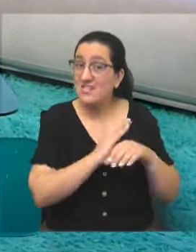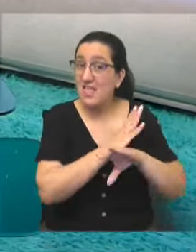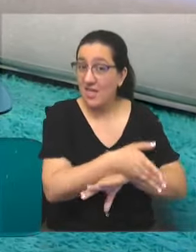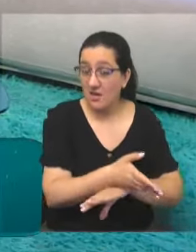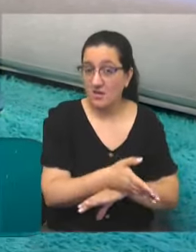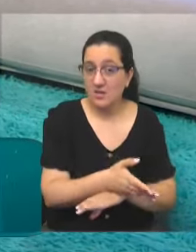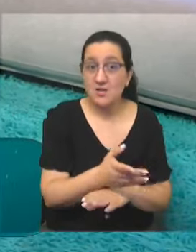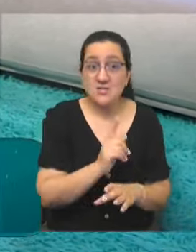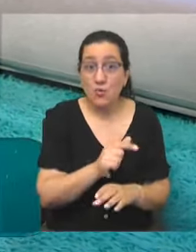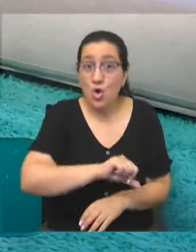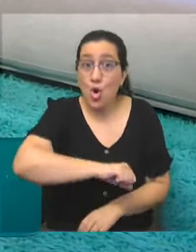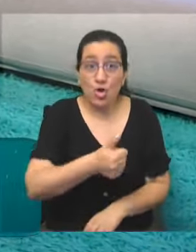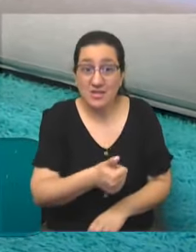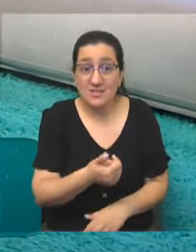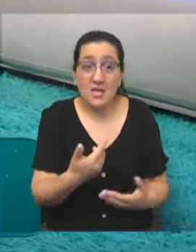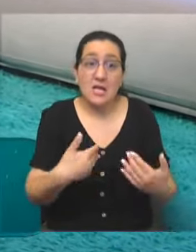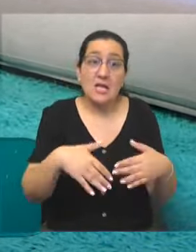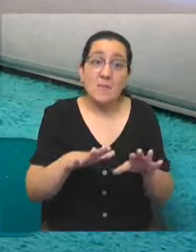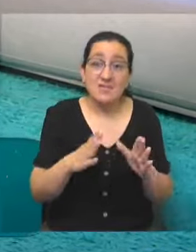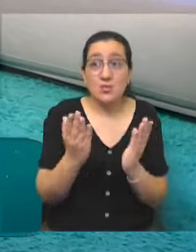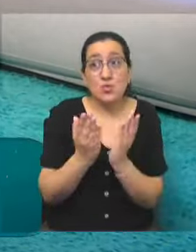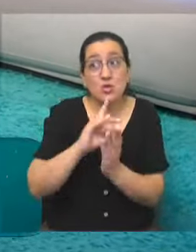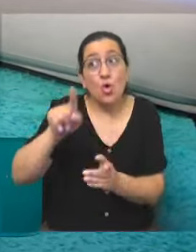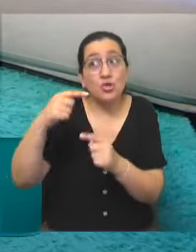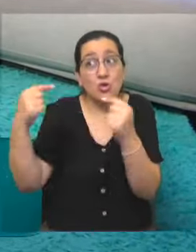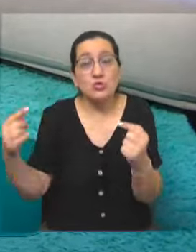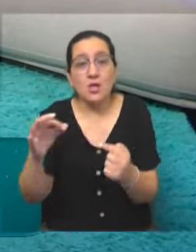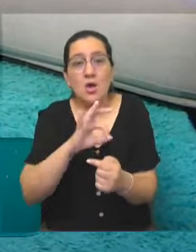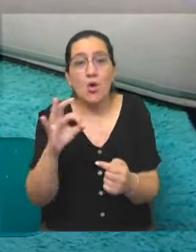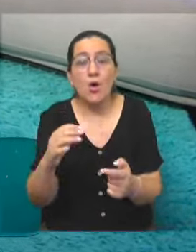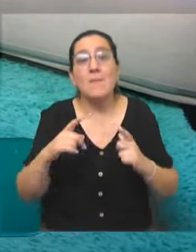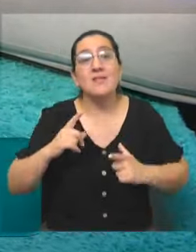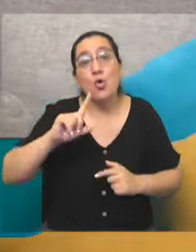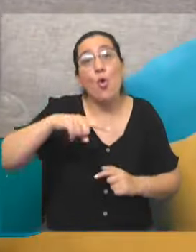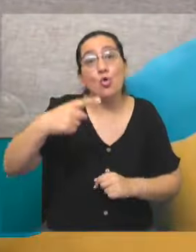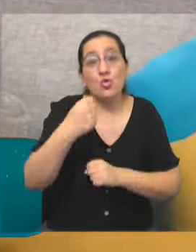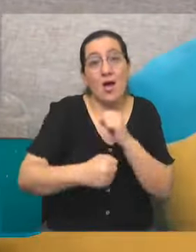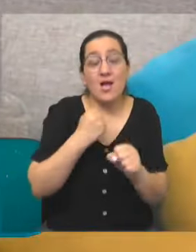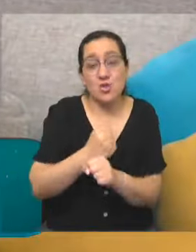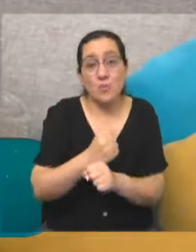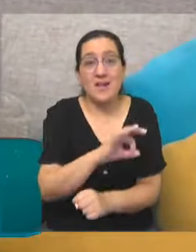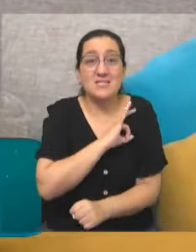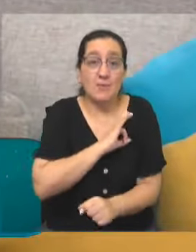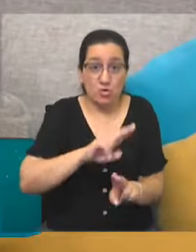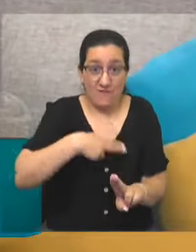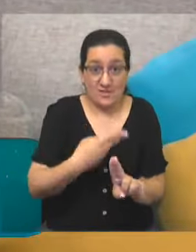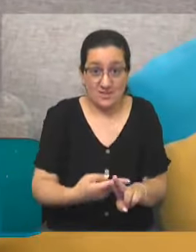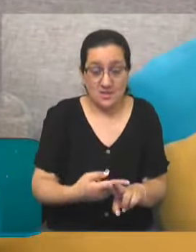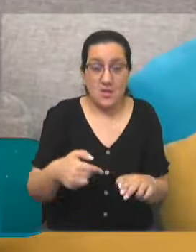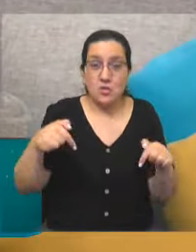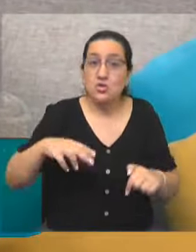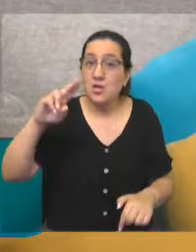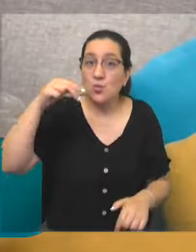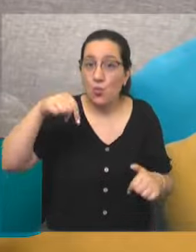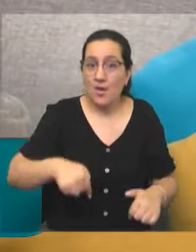Entonces, si no llegas a ese puntaje, o estudias otra cosa, o esperás el año siguiente. Entonces, también esta noción que tenemos acá en Uruguay de,